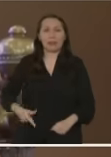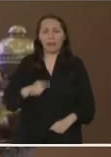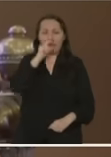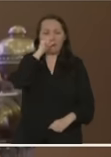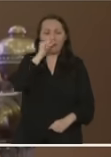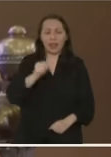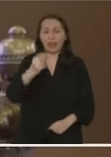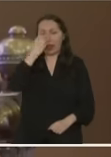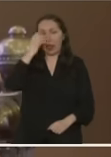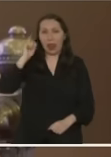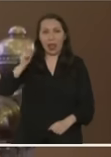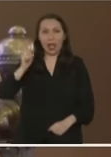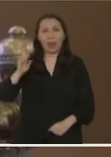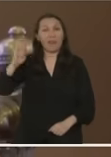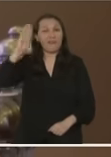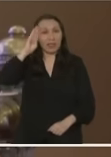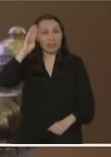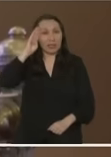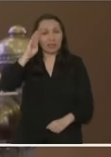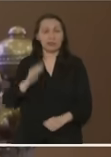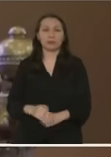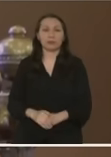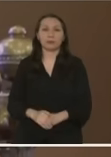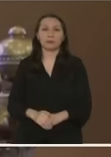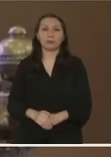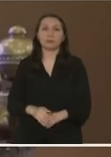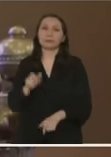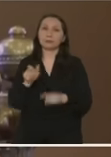Frei, Lagos y Bachelet.